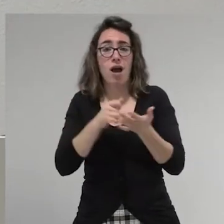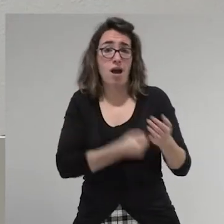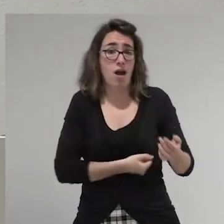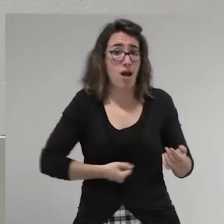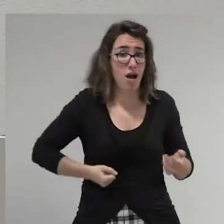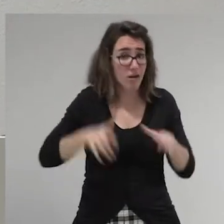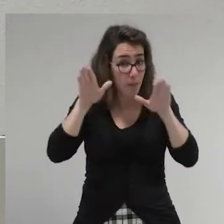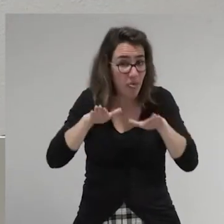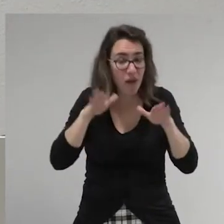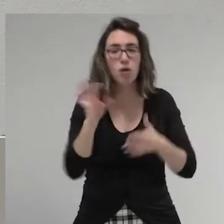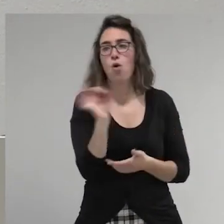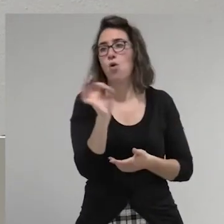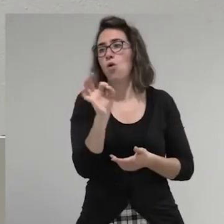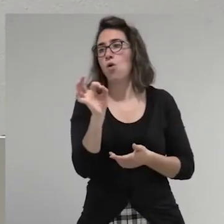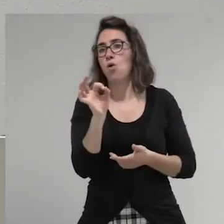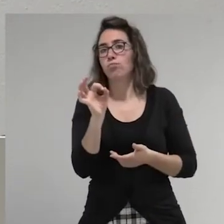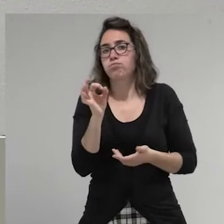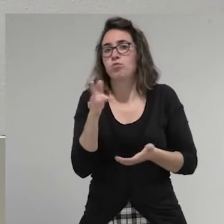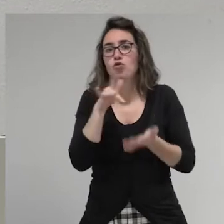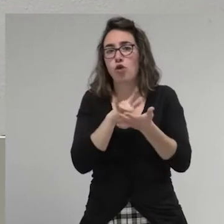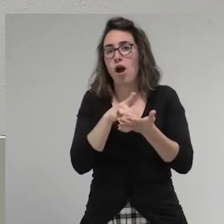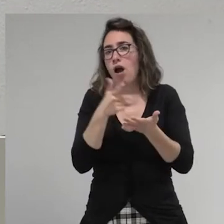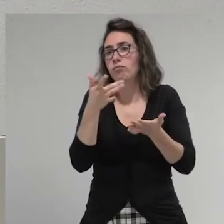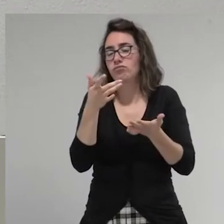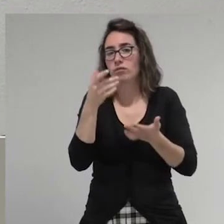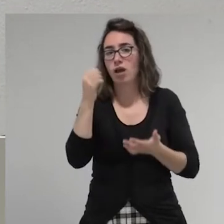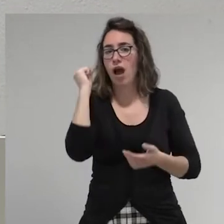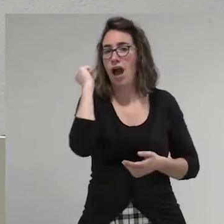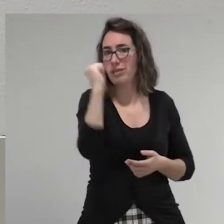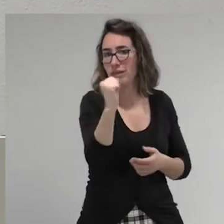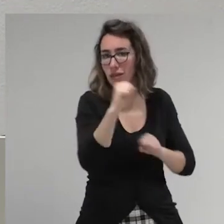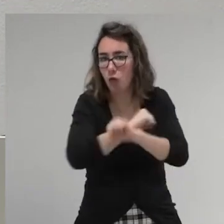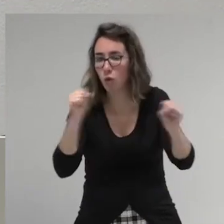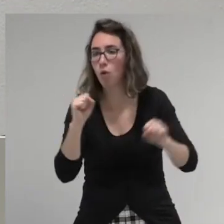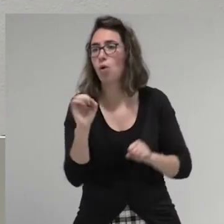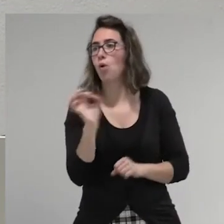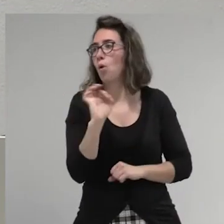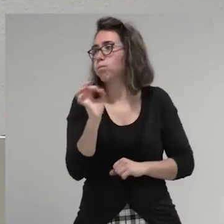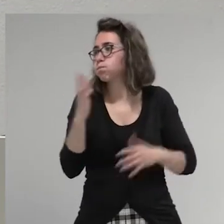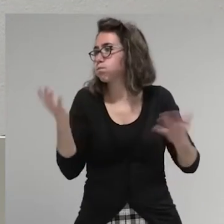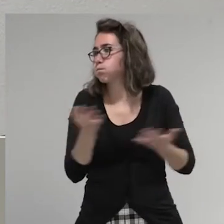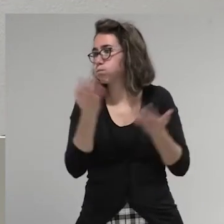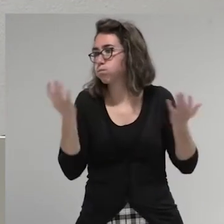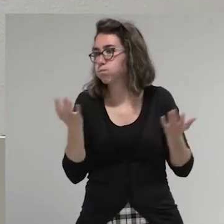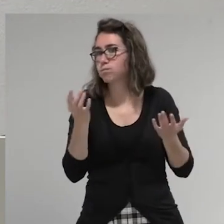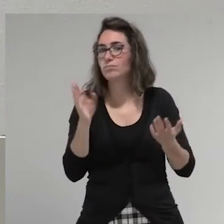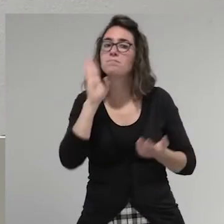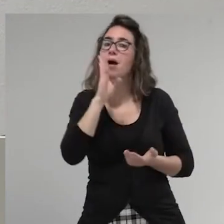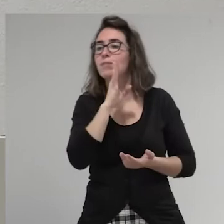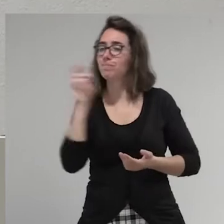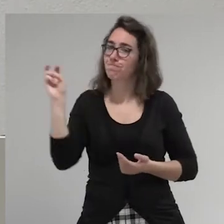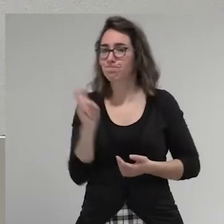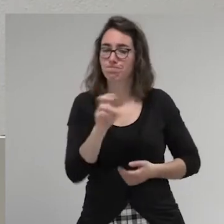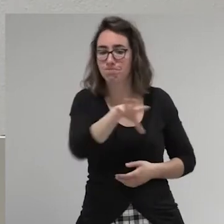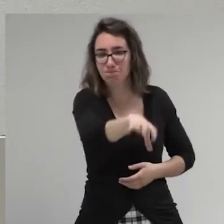cuando ha habido algún atentado o cuando simplemente la mamá viene a buscar a